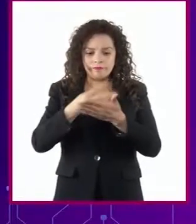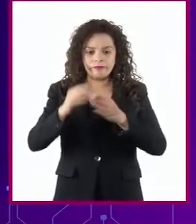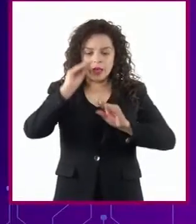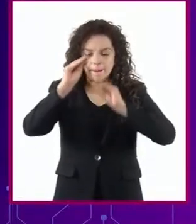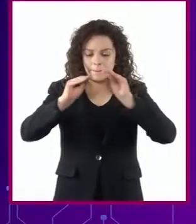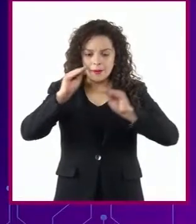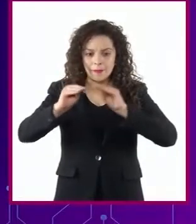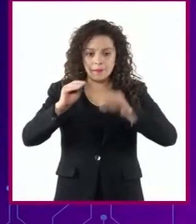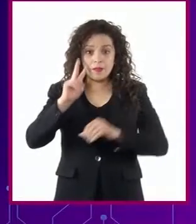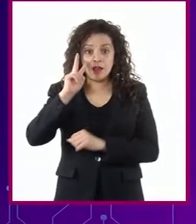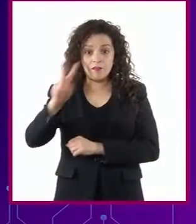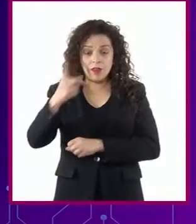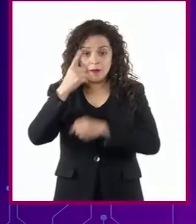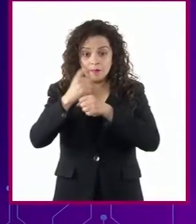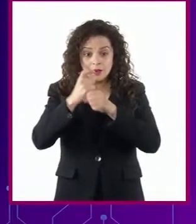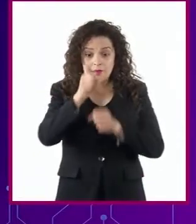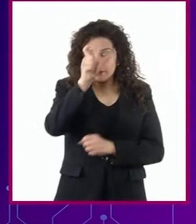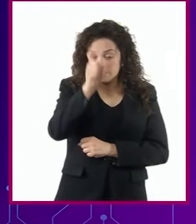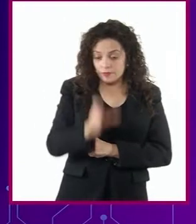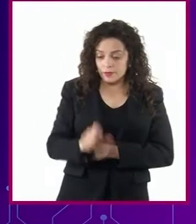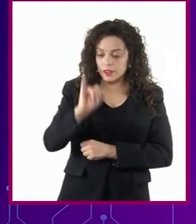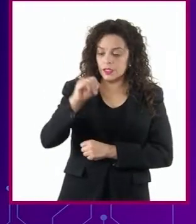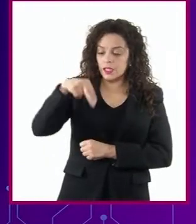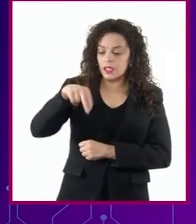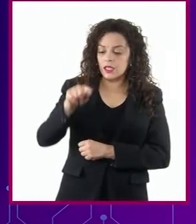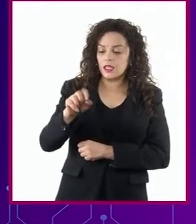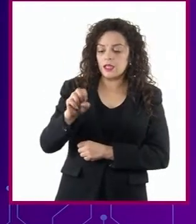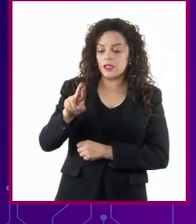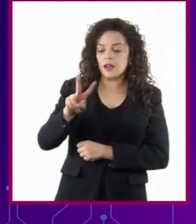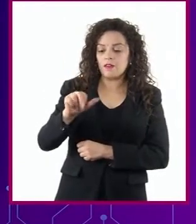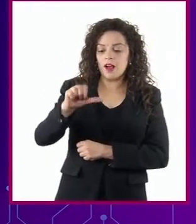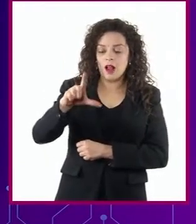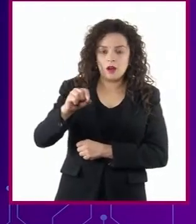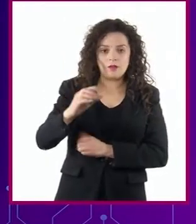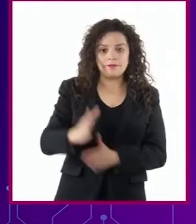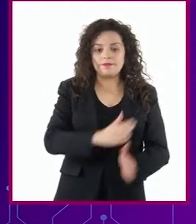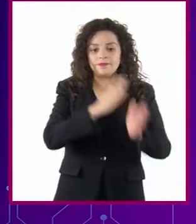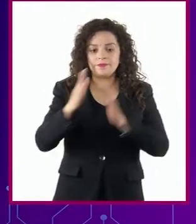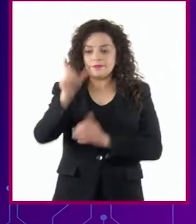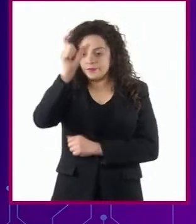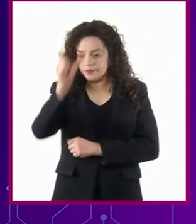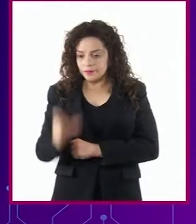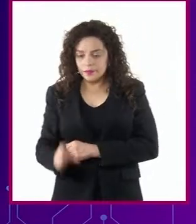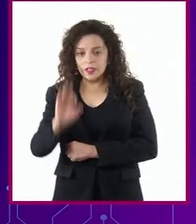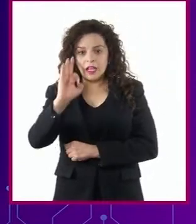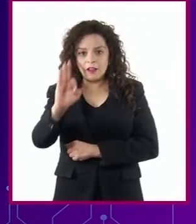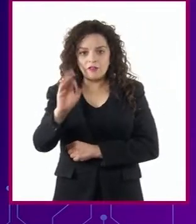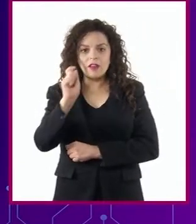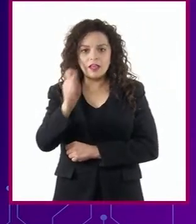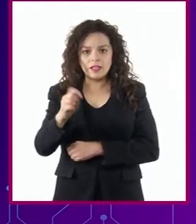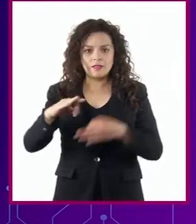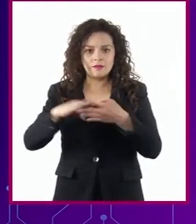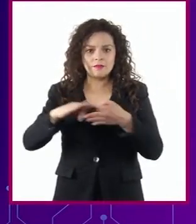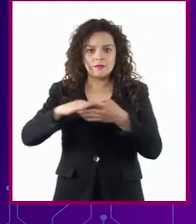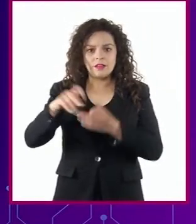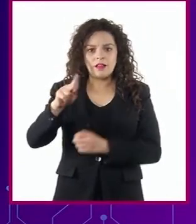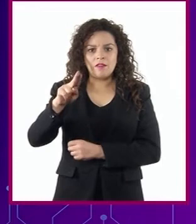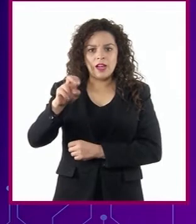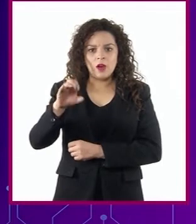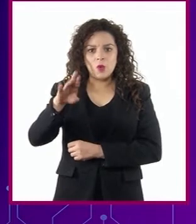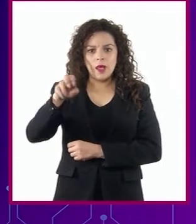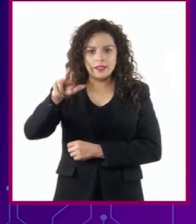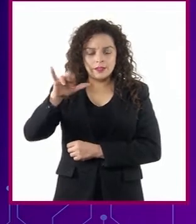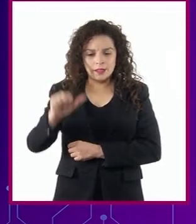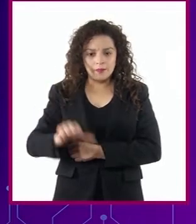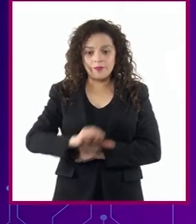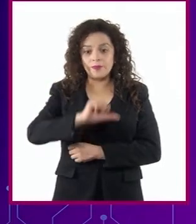en la primera columna. A continuación, en la segunda columna, se anota la frecuencia de cada intervalo. Luego, en la